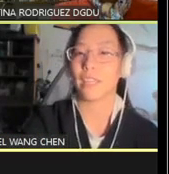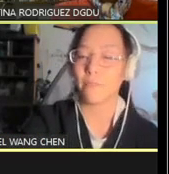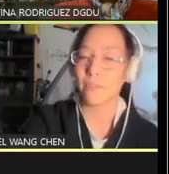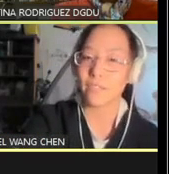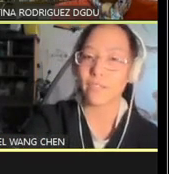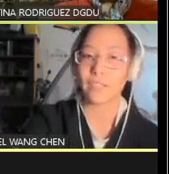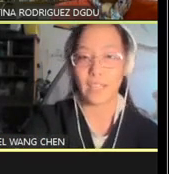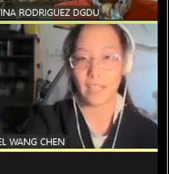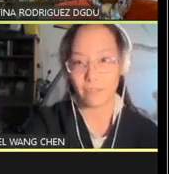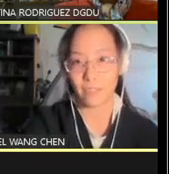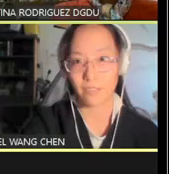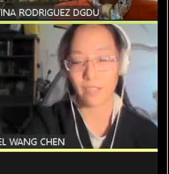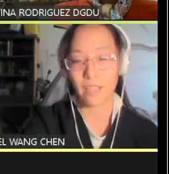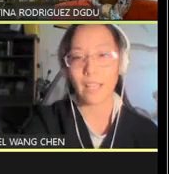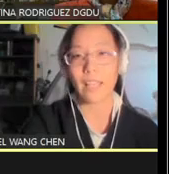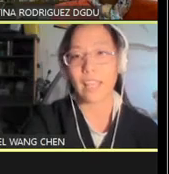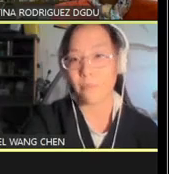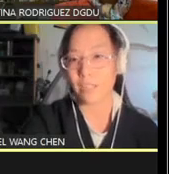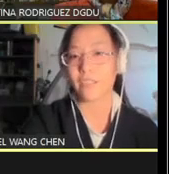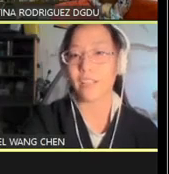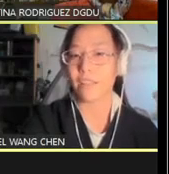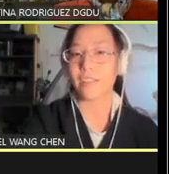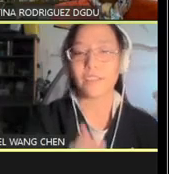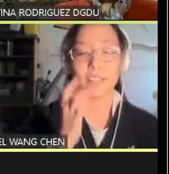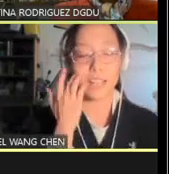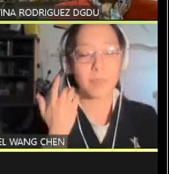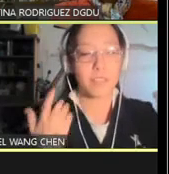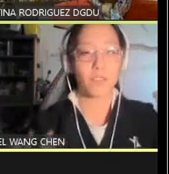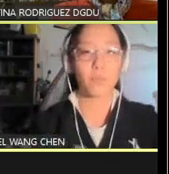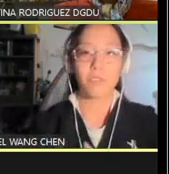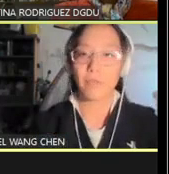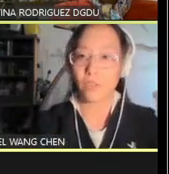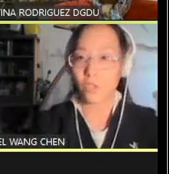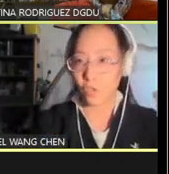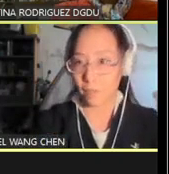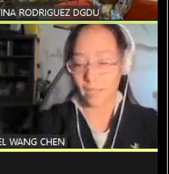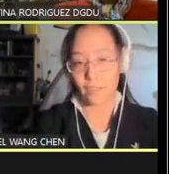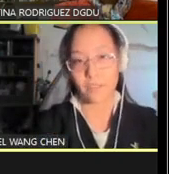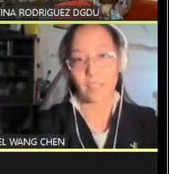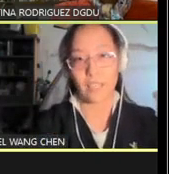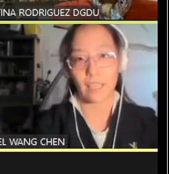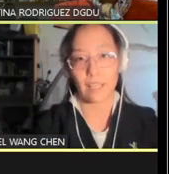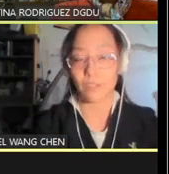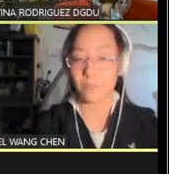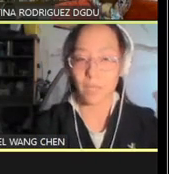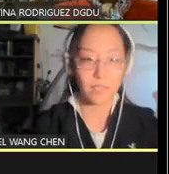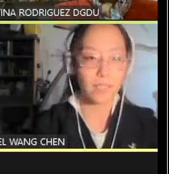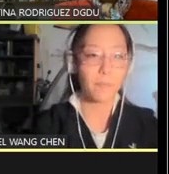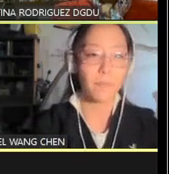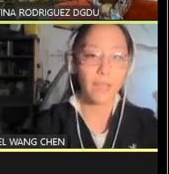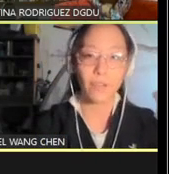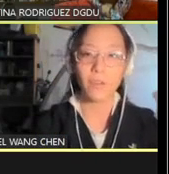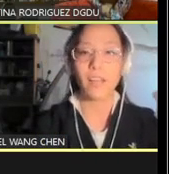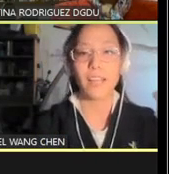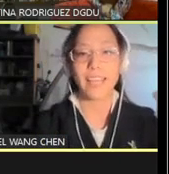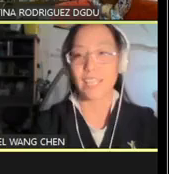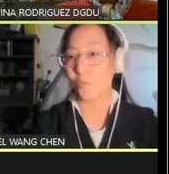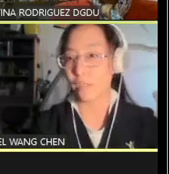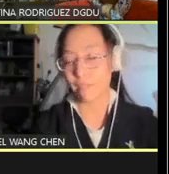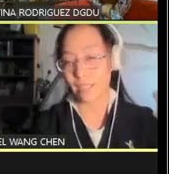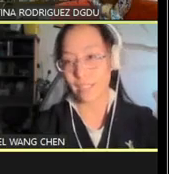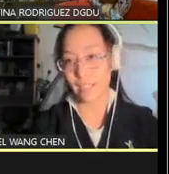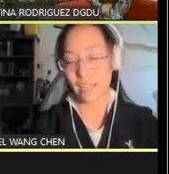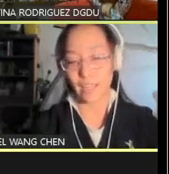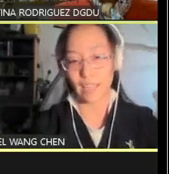movimiento de inversión y eversión. La inversión y la eversión realmente son movimientos combinados de los pies, pero es